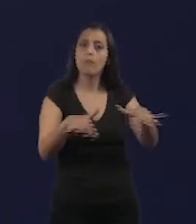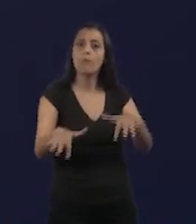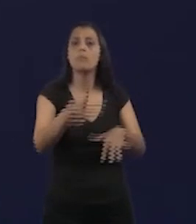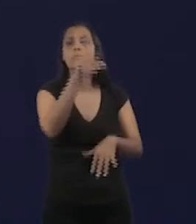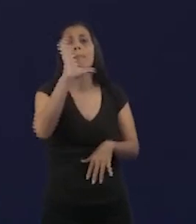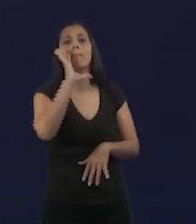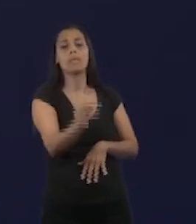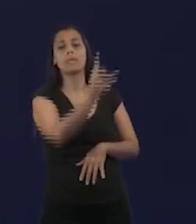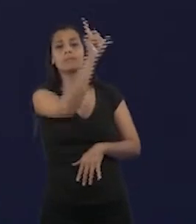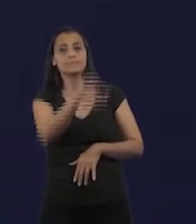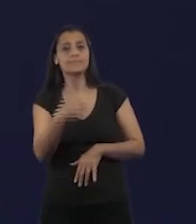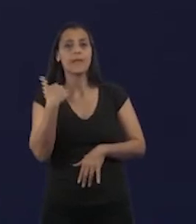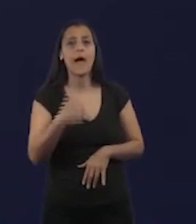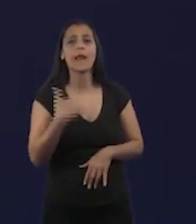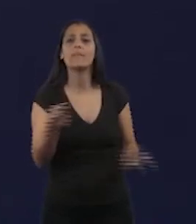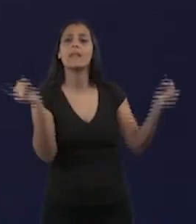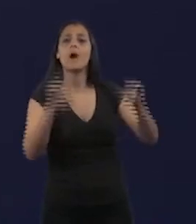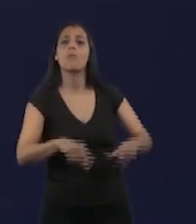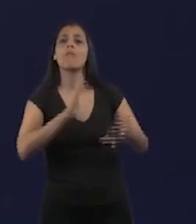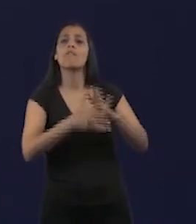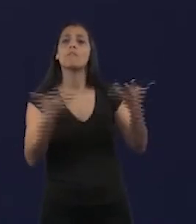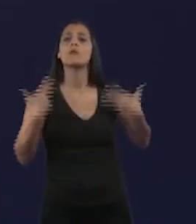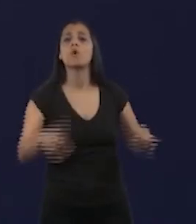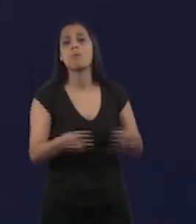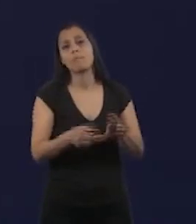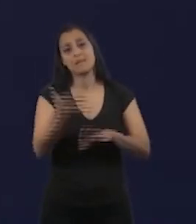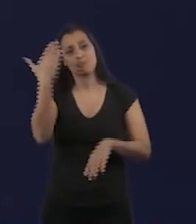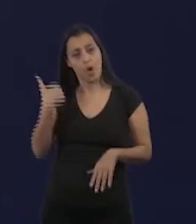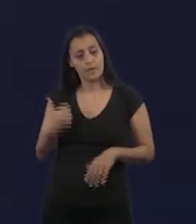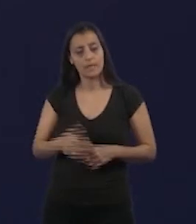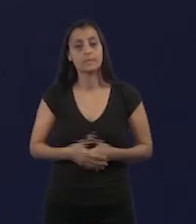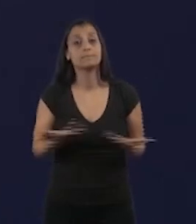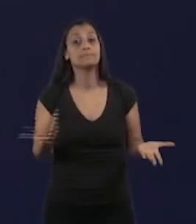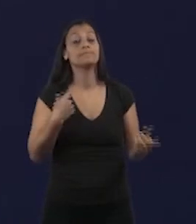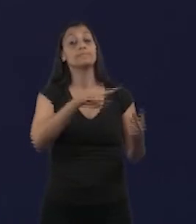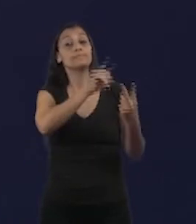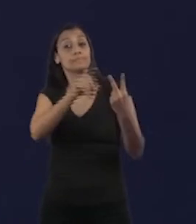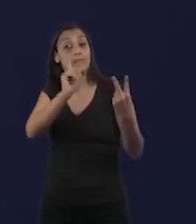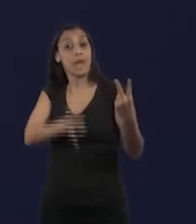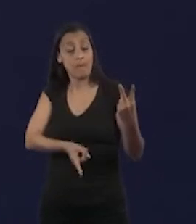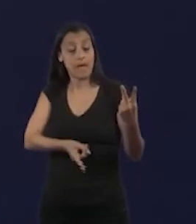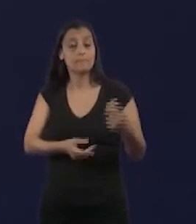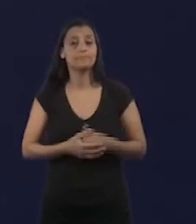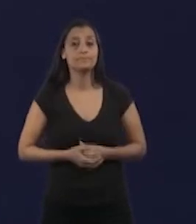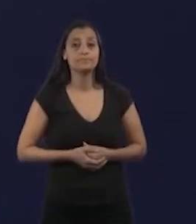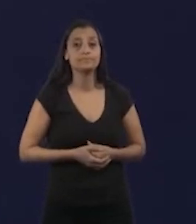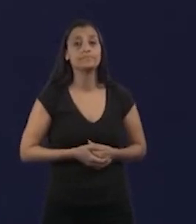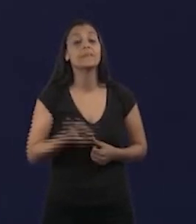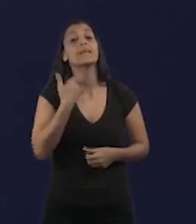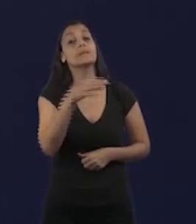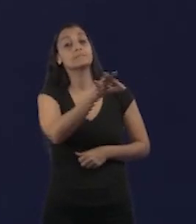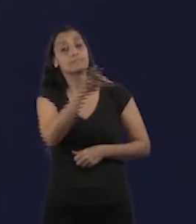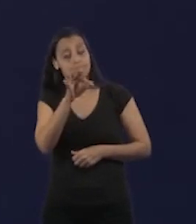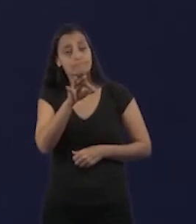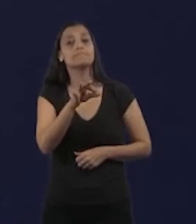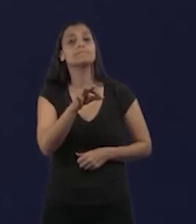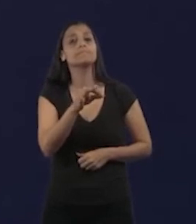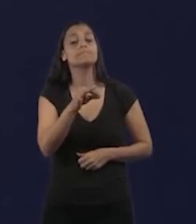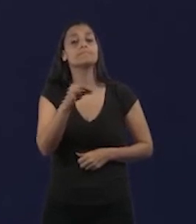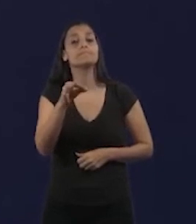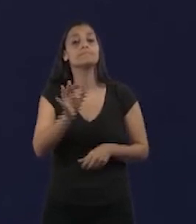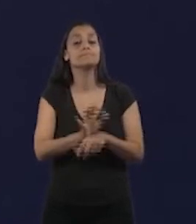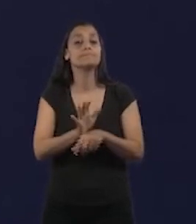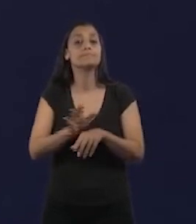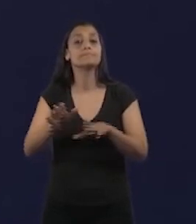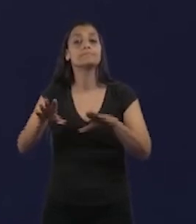Argentina más normal de la que conocíamos en otro orden de cosas destacar que luego del pedido de la